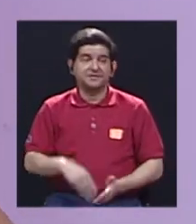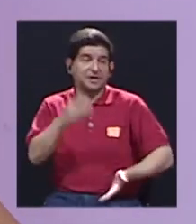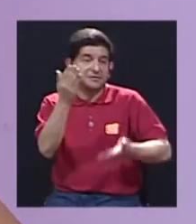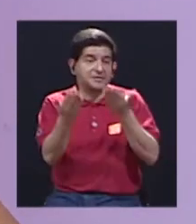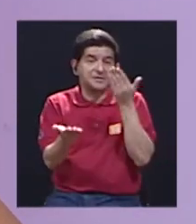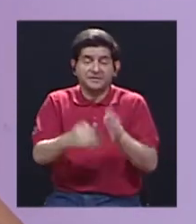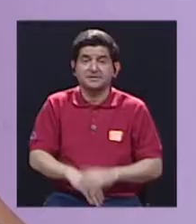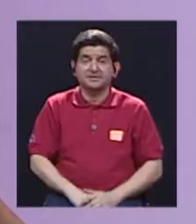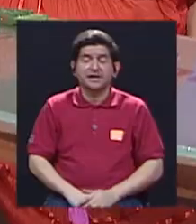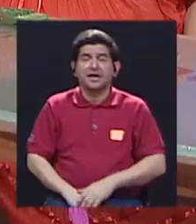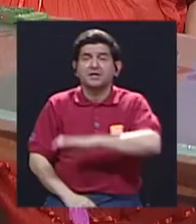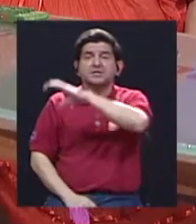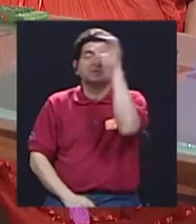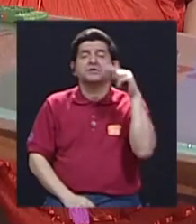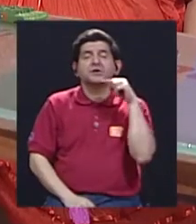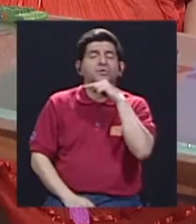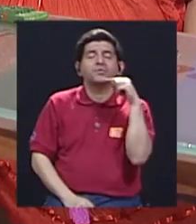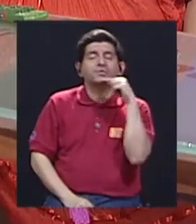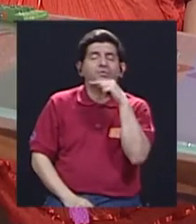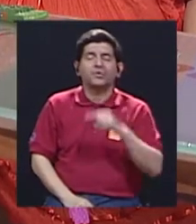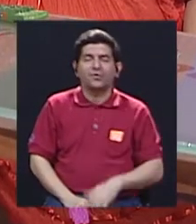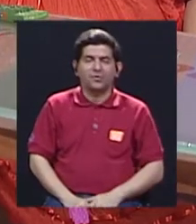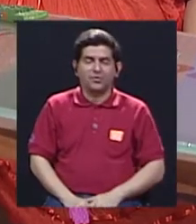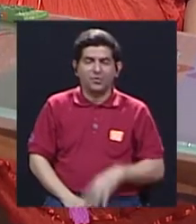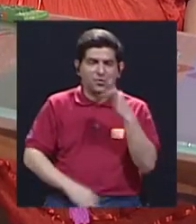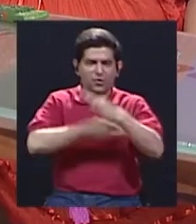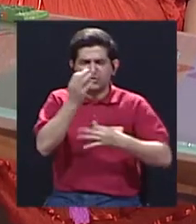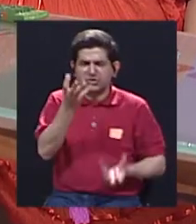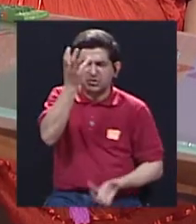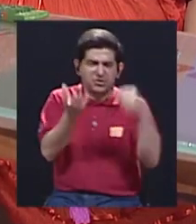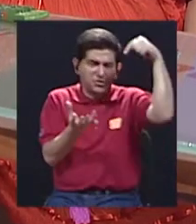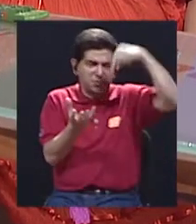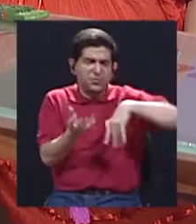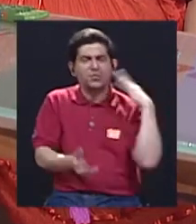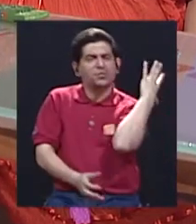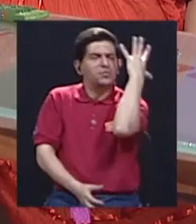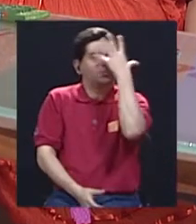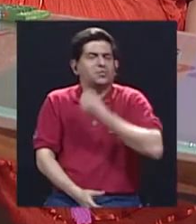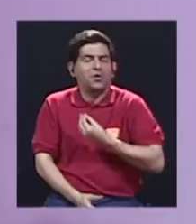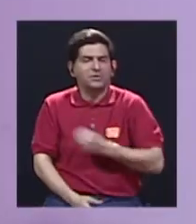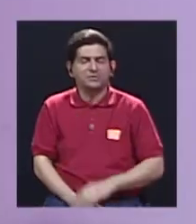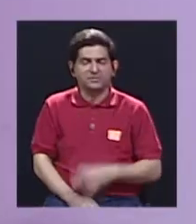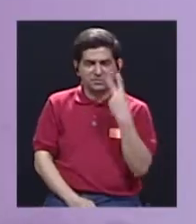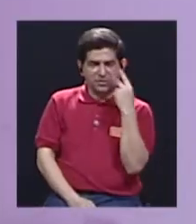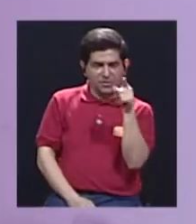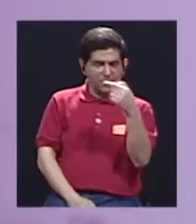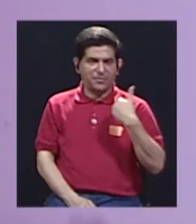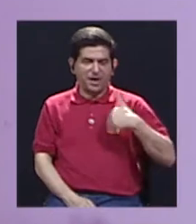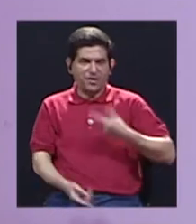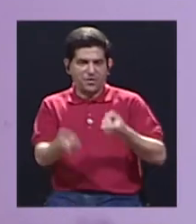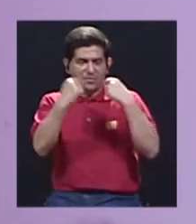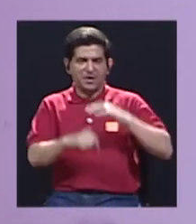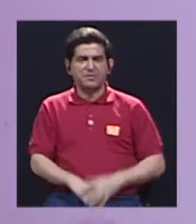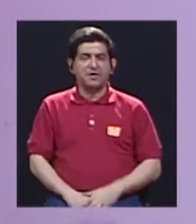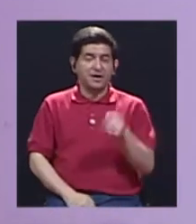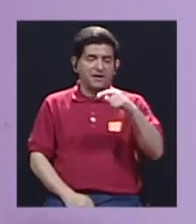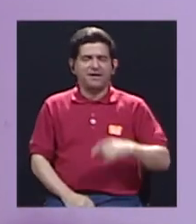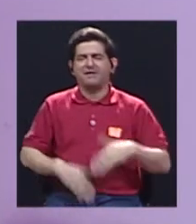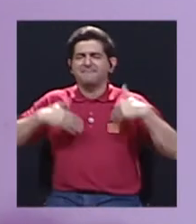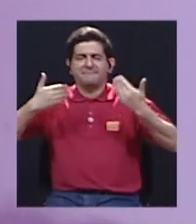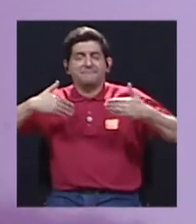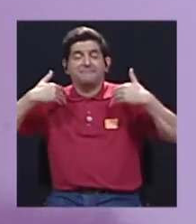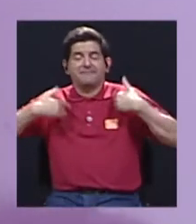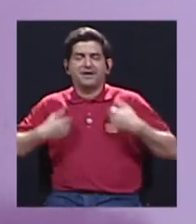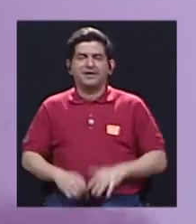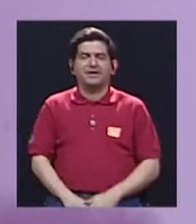en los que el cielo está rojizo infernal precioso luego de venir al hombre dando saltos eufóricos y